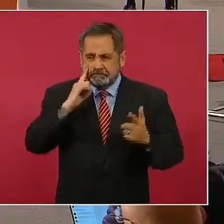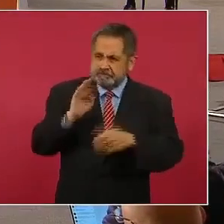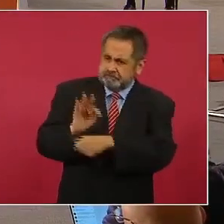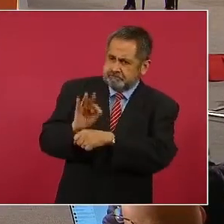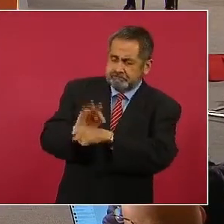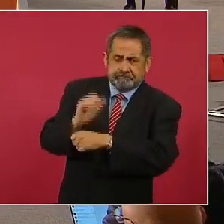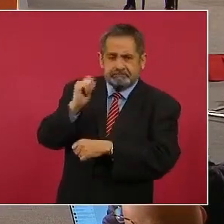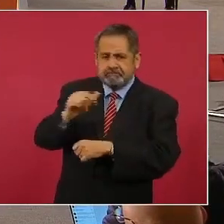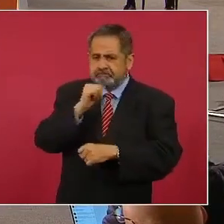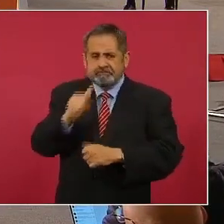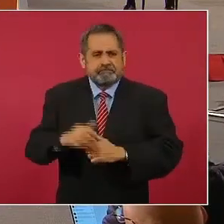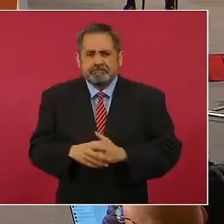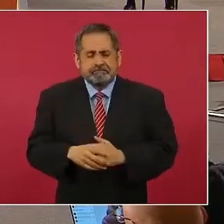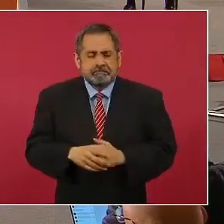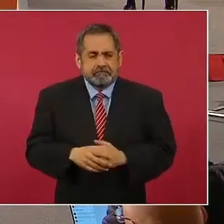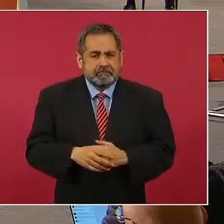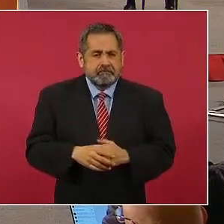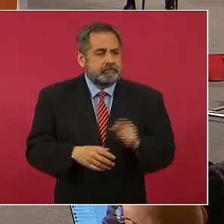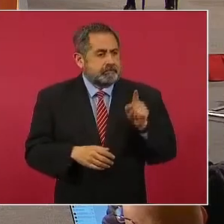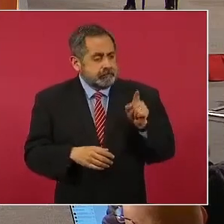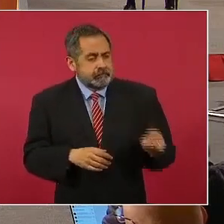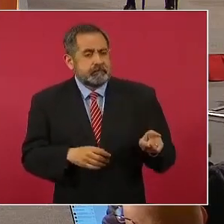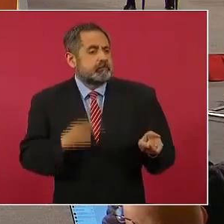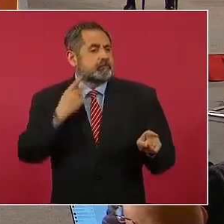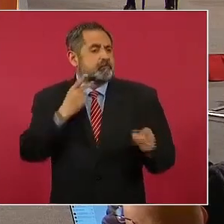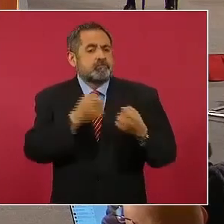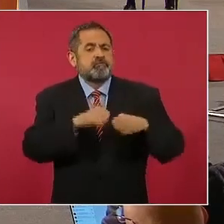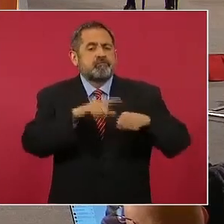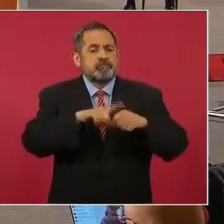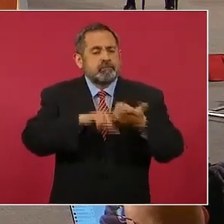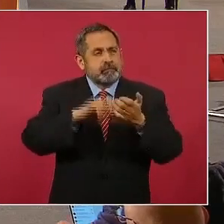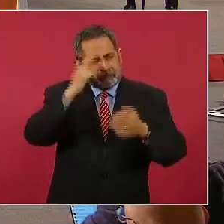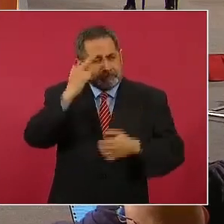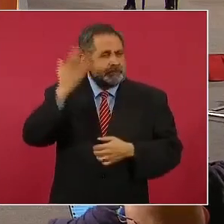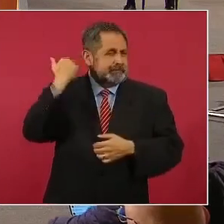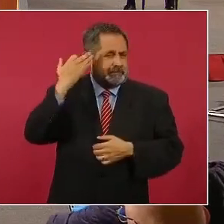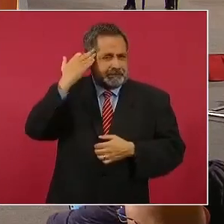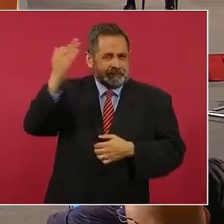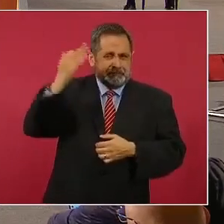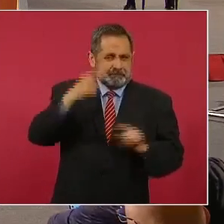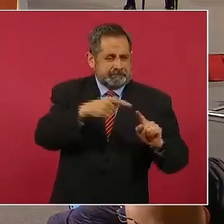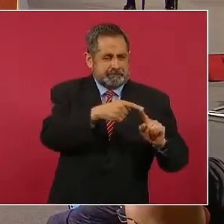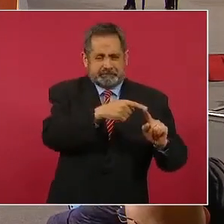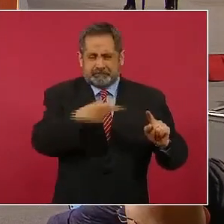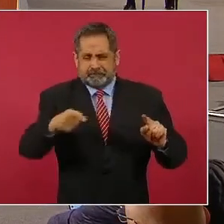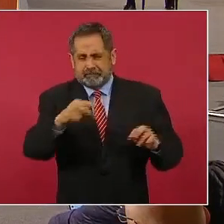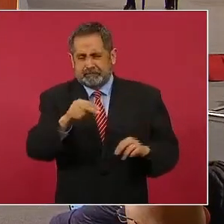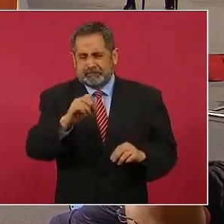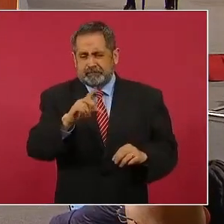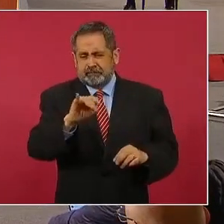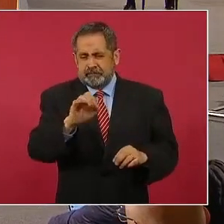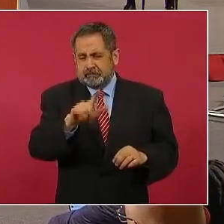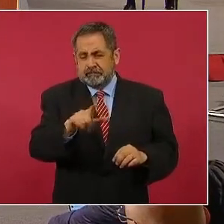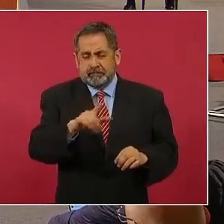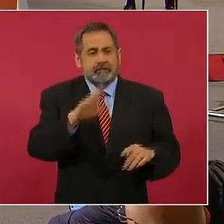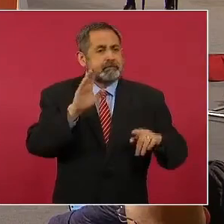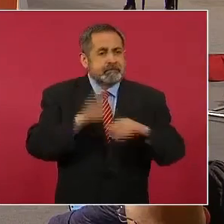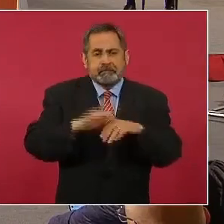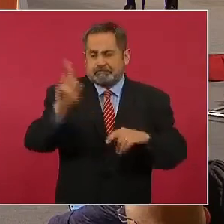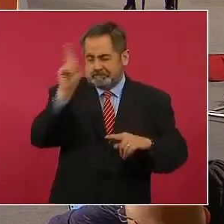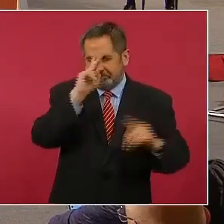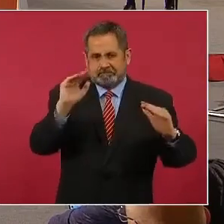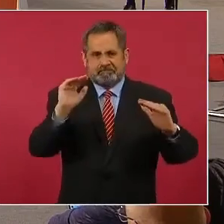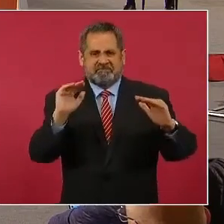de la población mexicana. Al contrario, la política social que se estableció en el neoliberalismo lo que hizo es profundizar esas